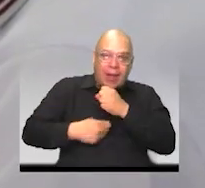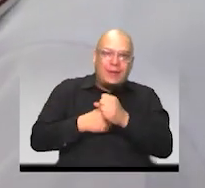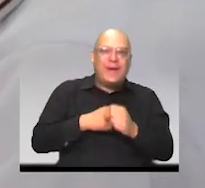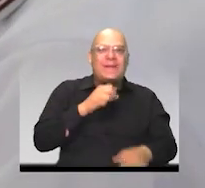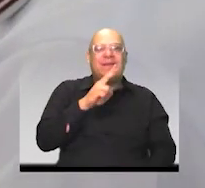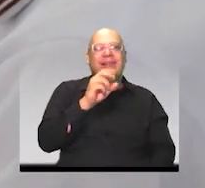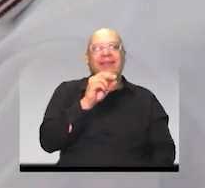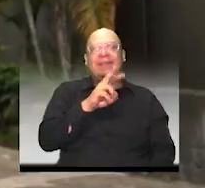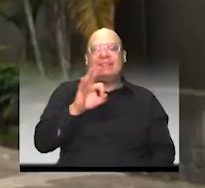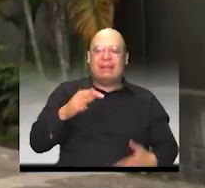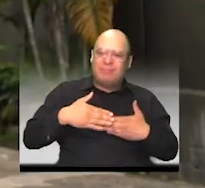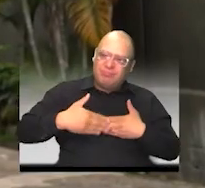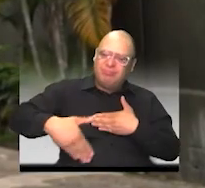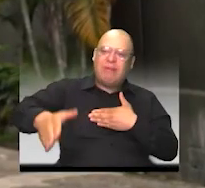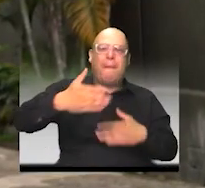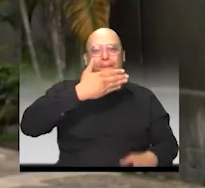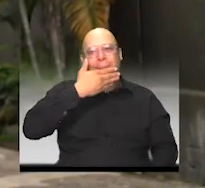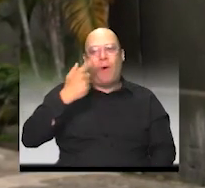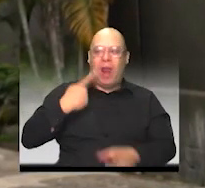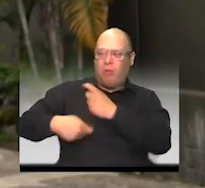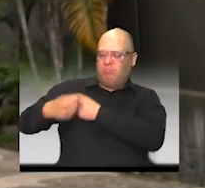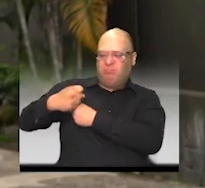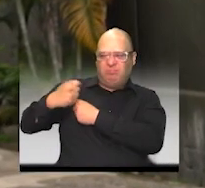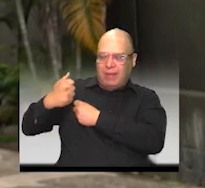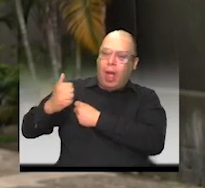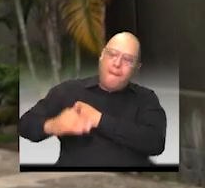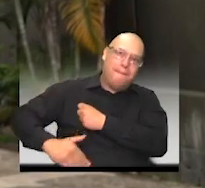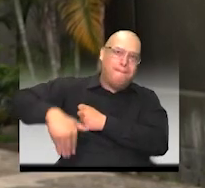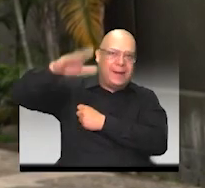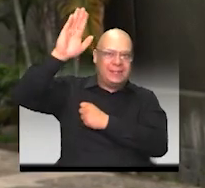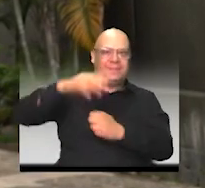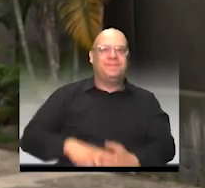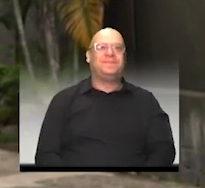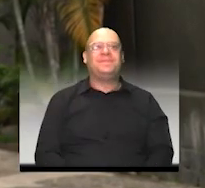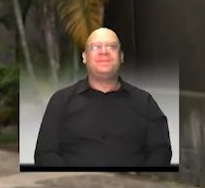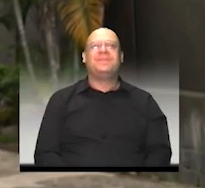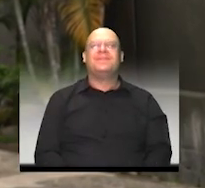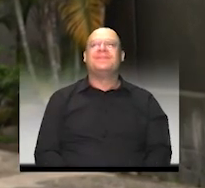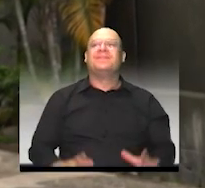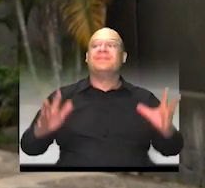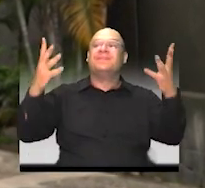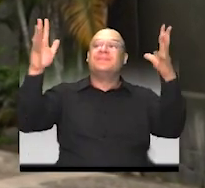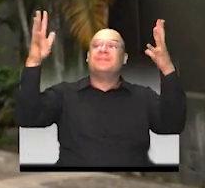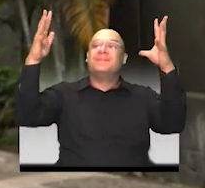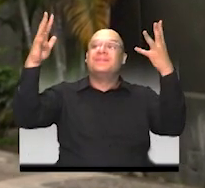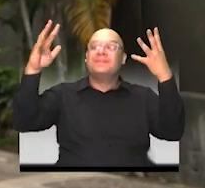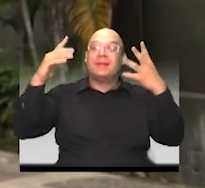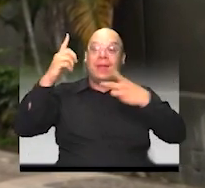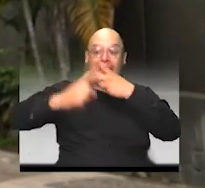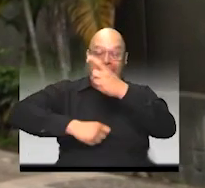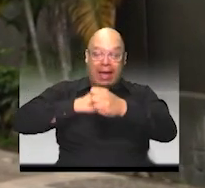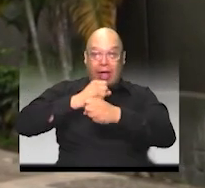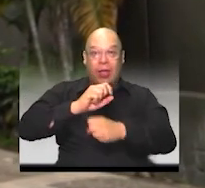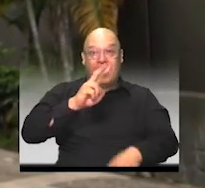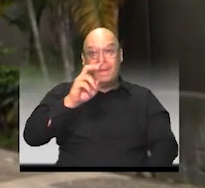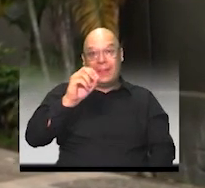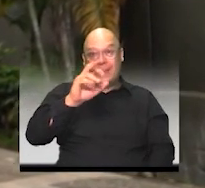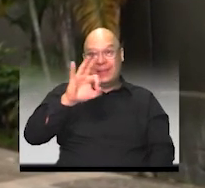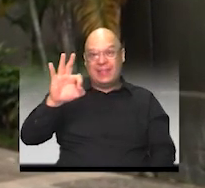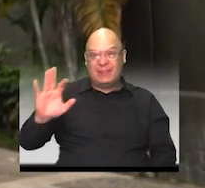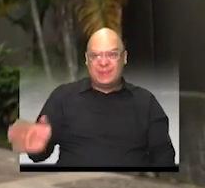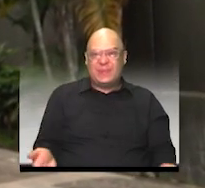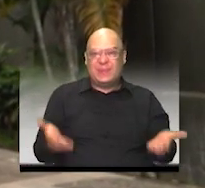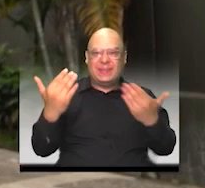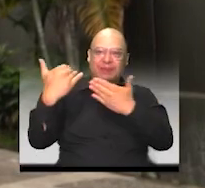vaya mucho mejor que en el anterior. Bueno, Emanuel, felicitaciones y que tengas un año lleno de motivación,